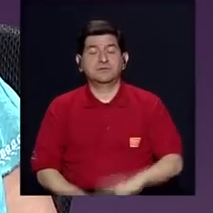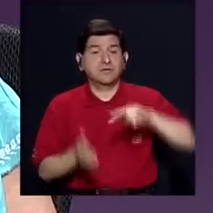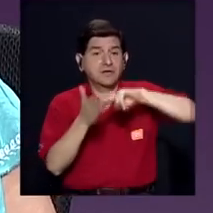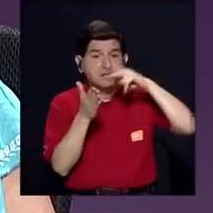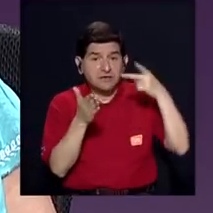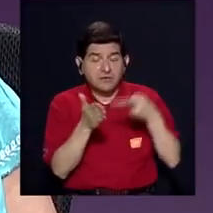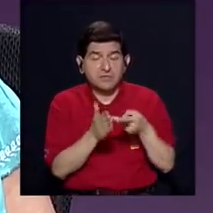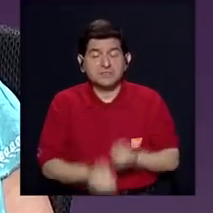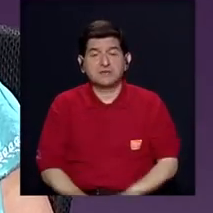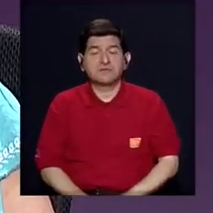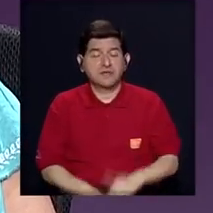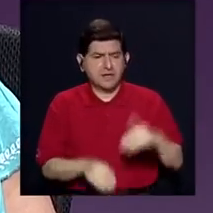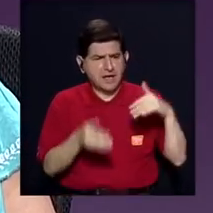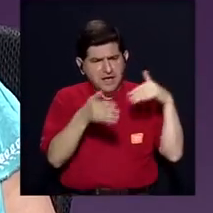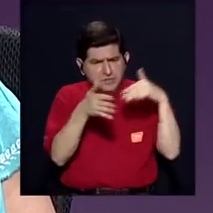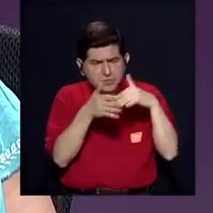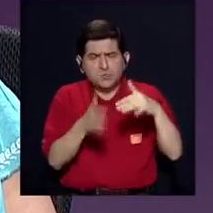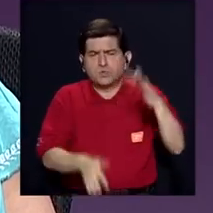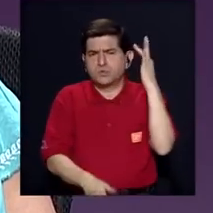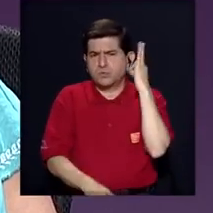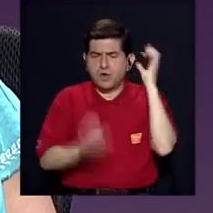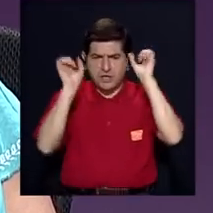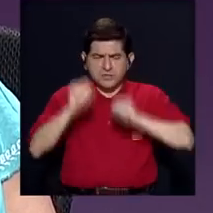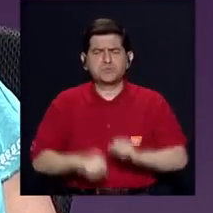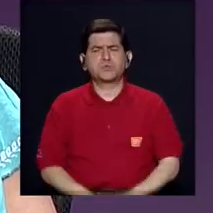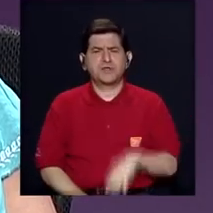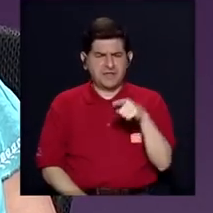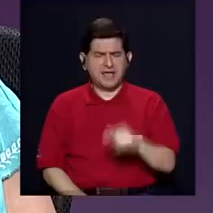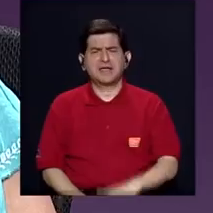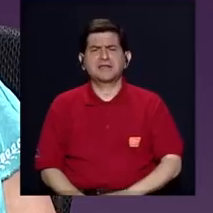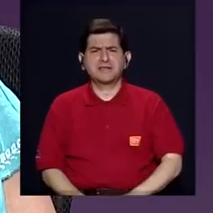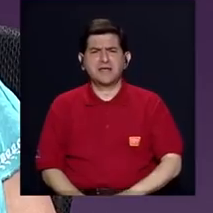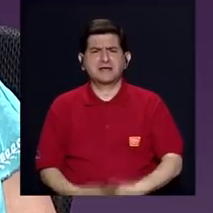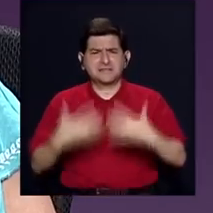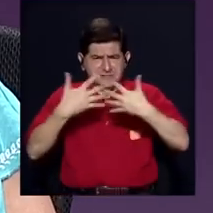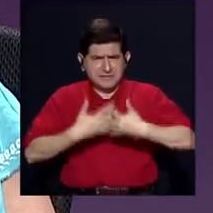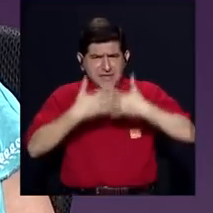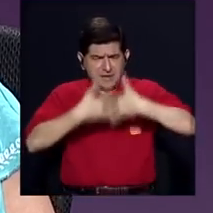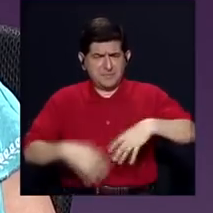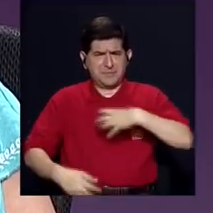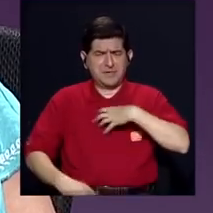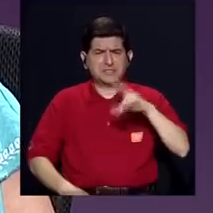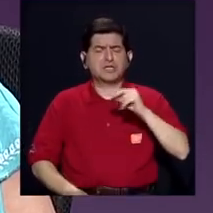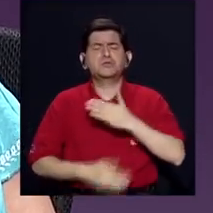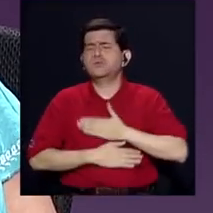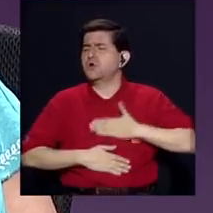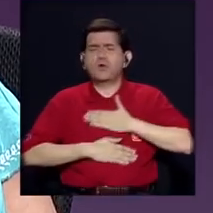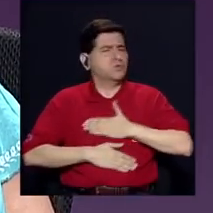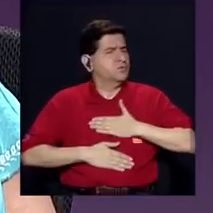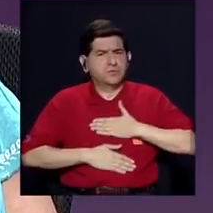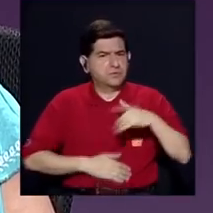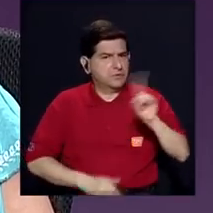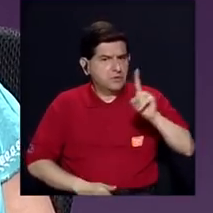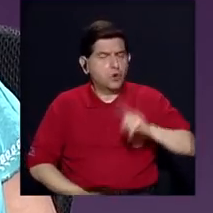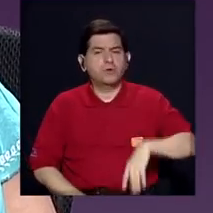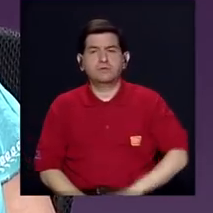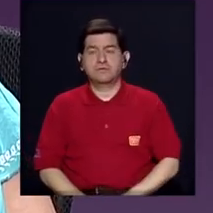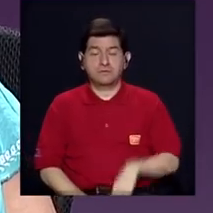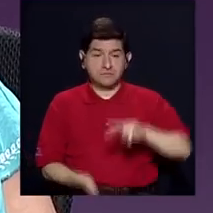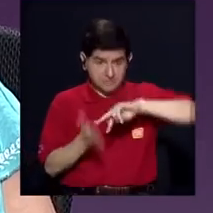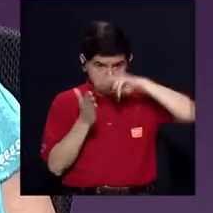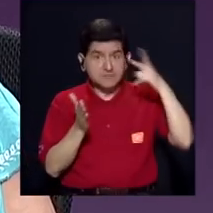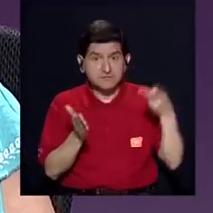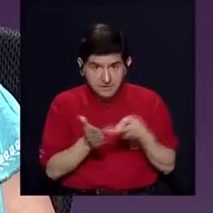formación para que las mujeres hagan emprendimientos que no sean solamente como entretenimiento sino que sean necesariamente